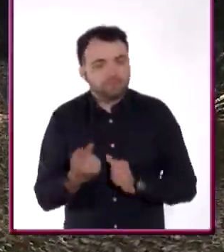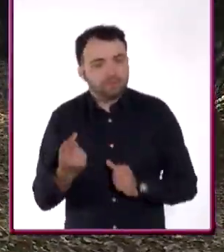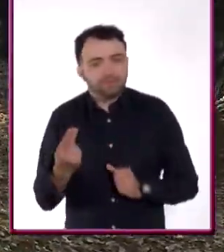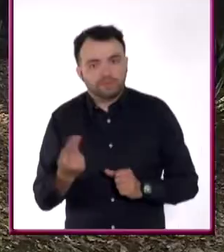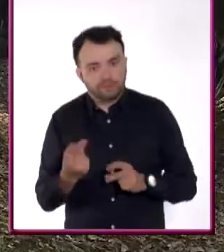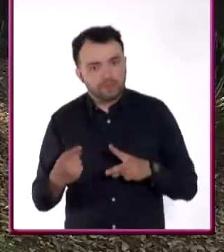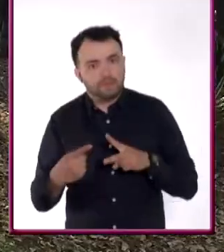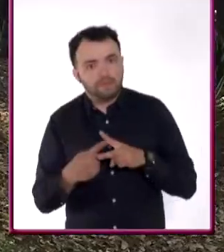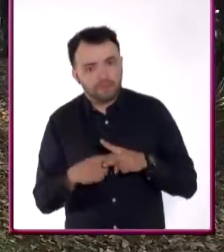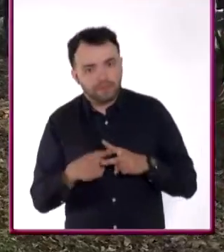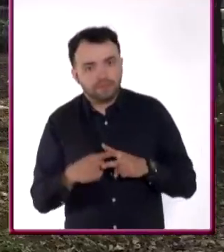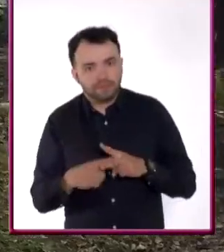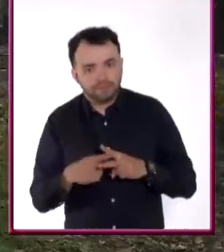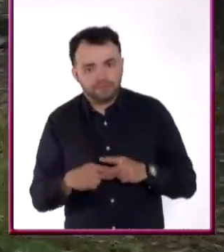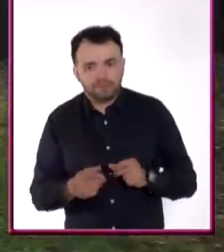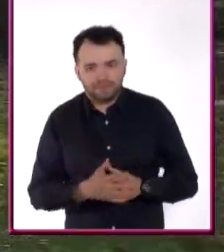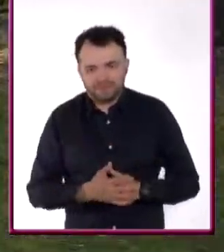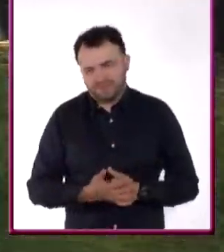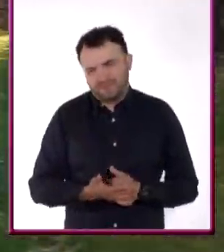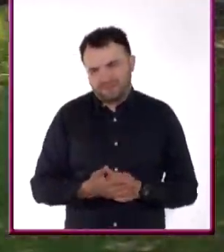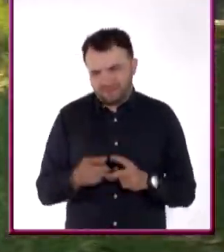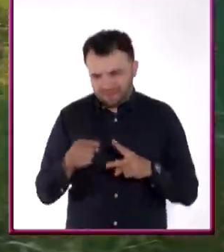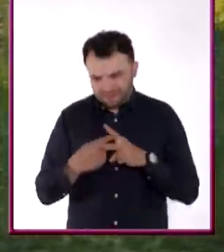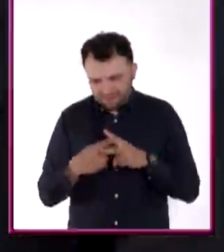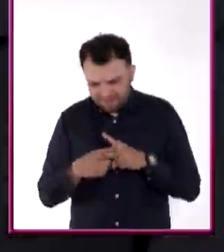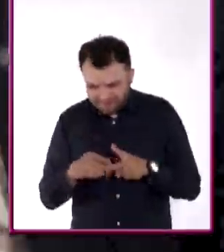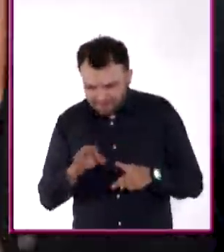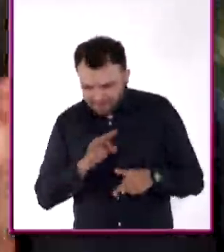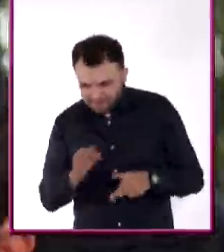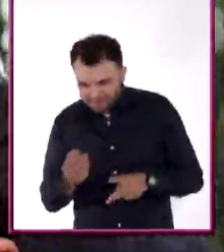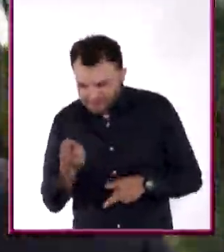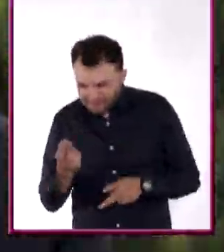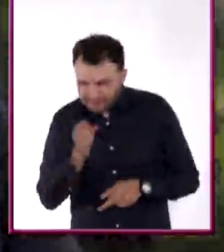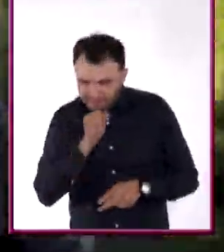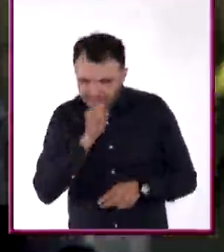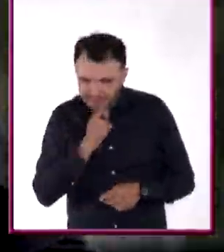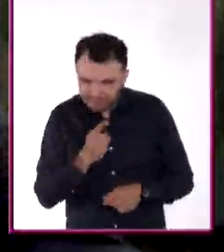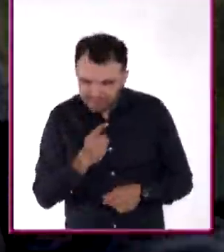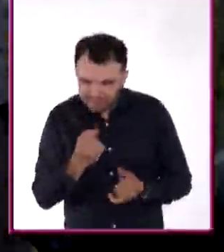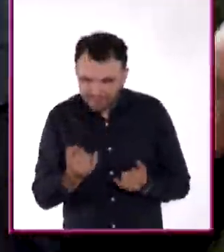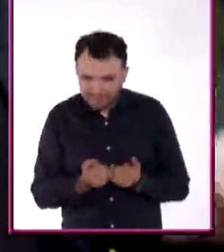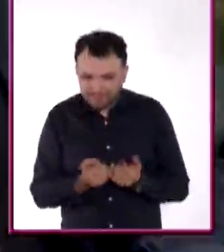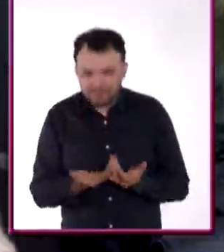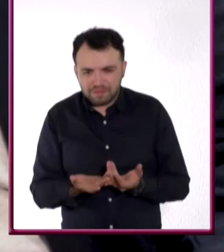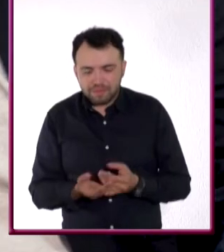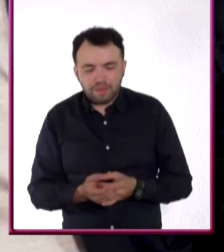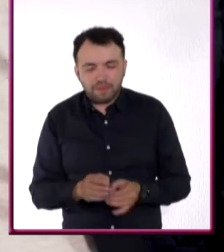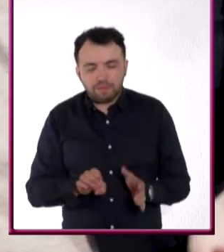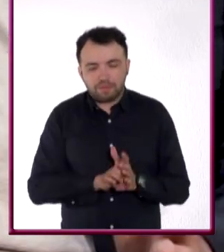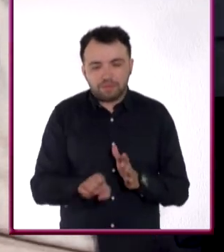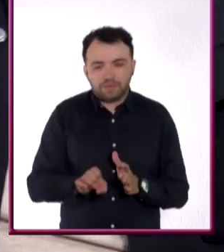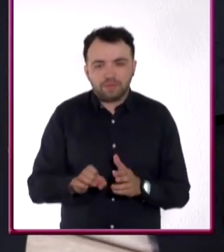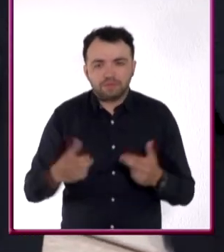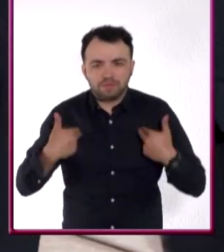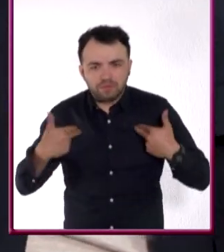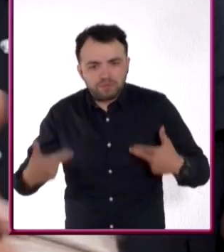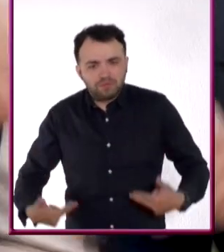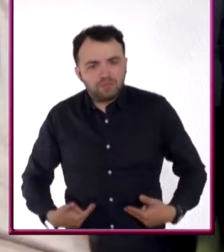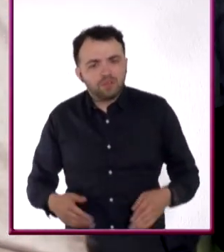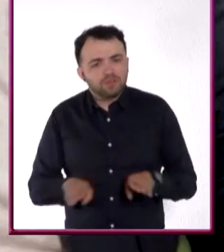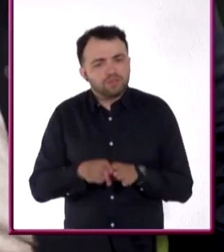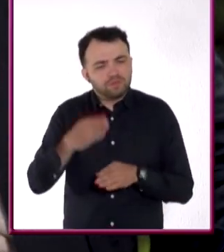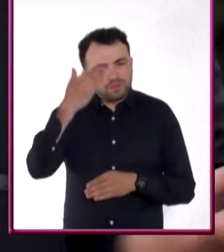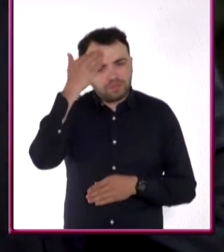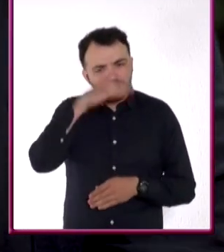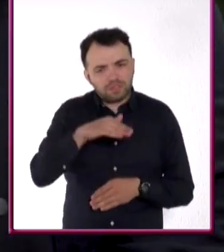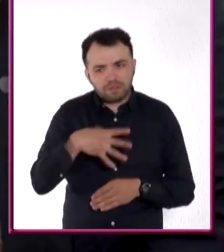que me digas que las matemáticas están involucradas. Pero bueno, ya que el virus llegó a los humanos, ¿cómo se estudia? ¿Cómo se sabe la